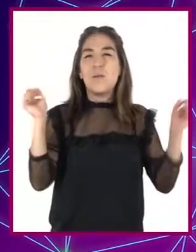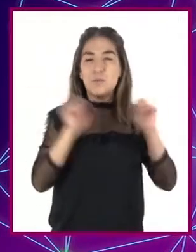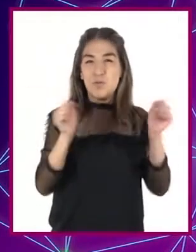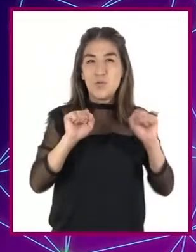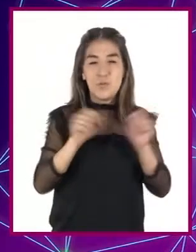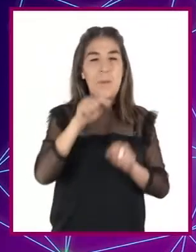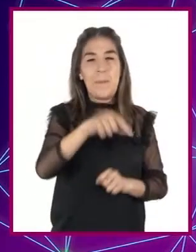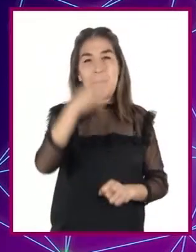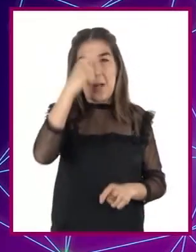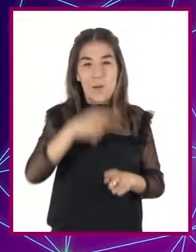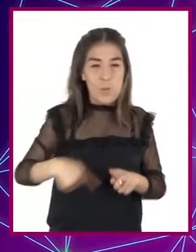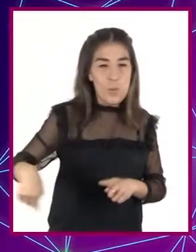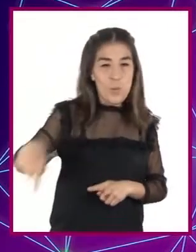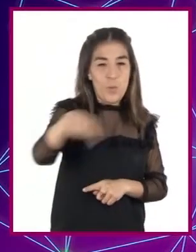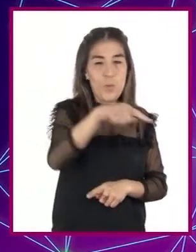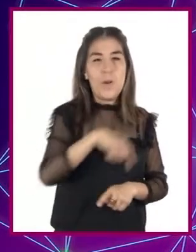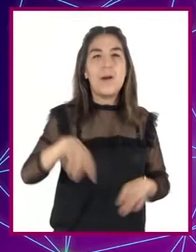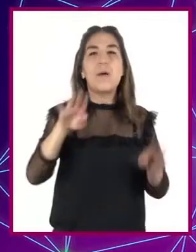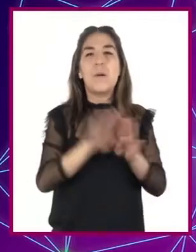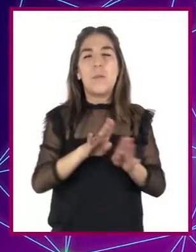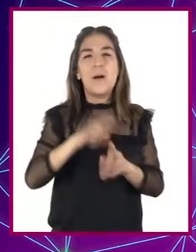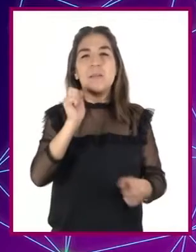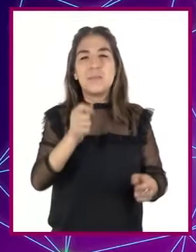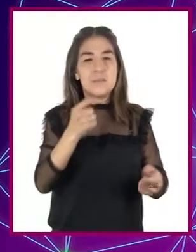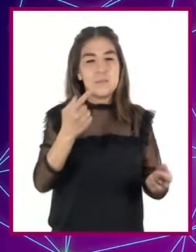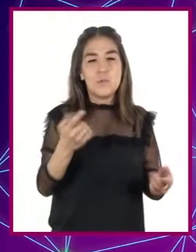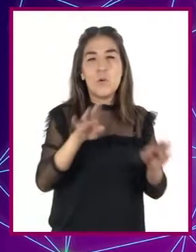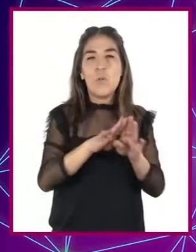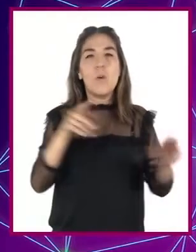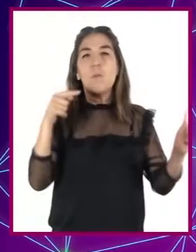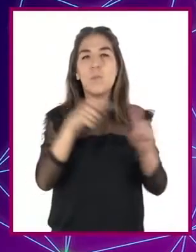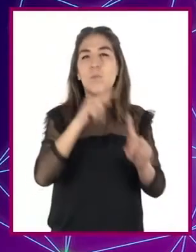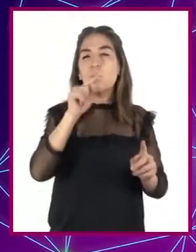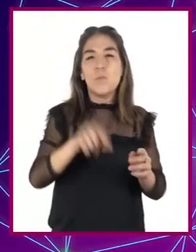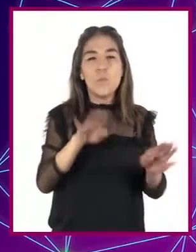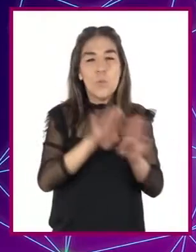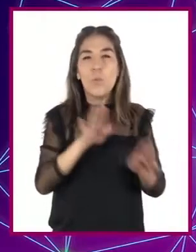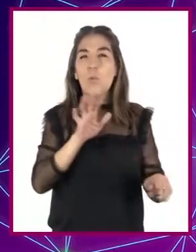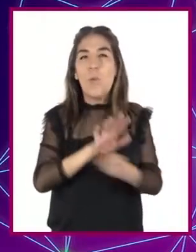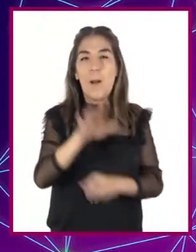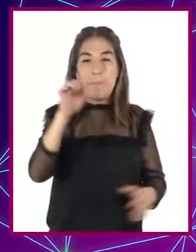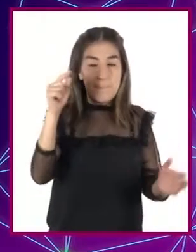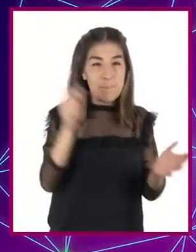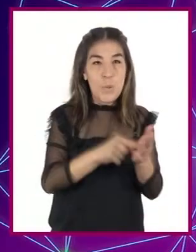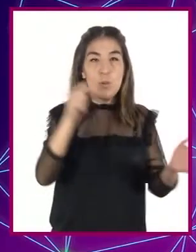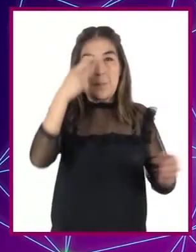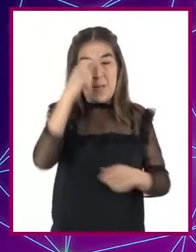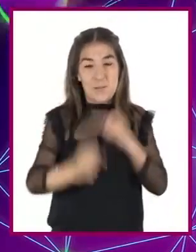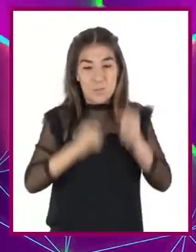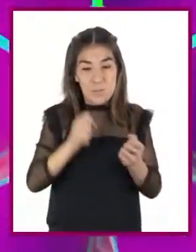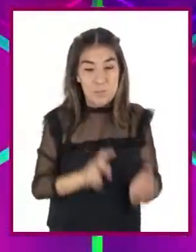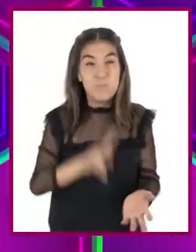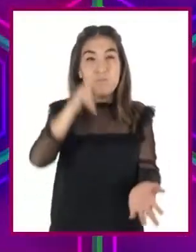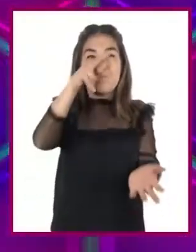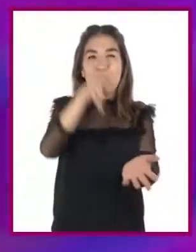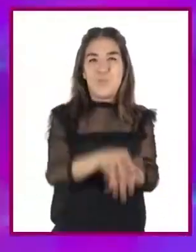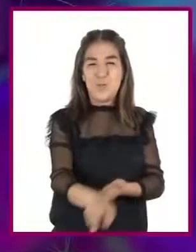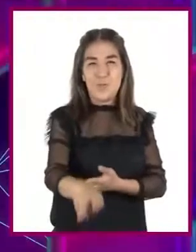que finaliza en una tabla de batida, donde se indica el punto para realizar el impulso y caer sobre una fosa de